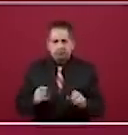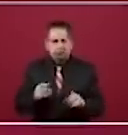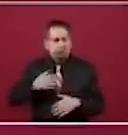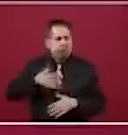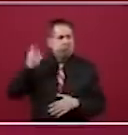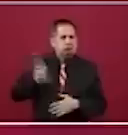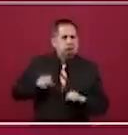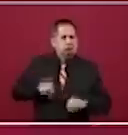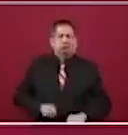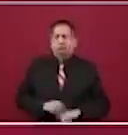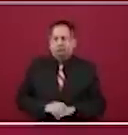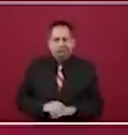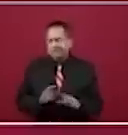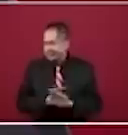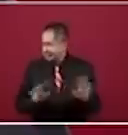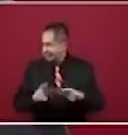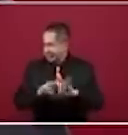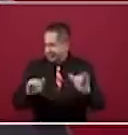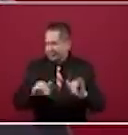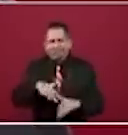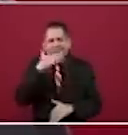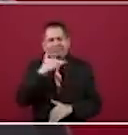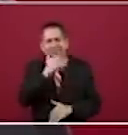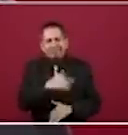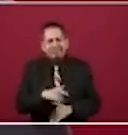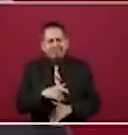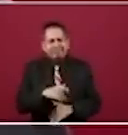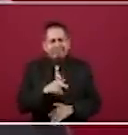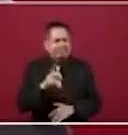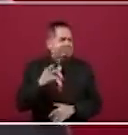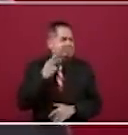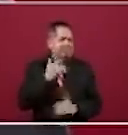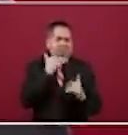nepotismo, ninguna de esas lacras de la política,